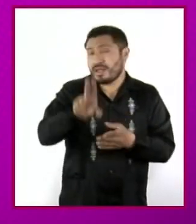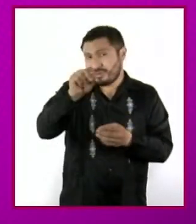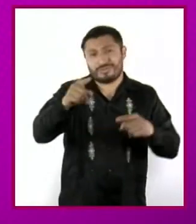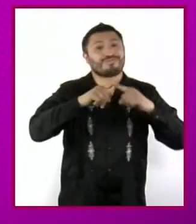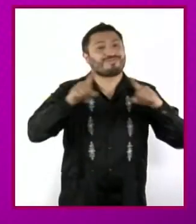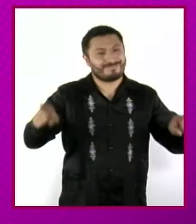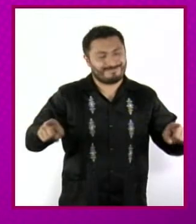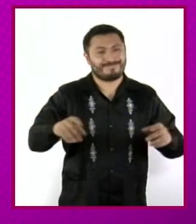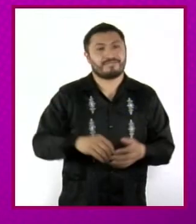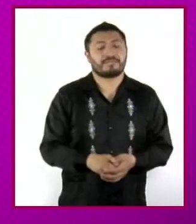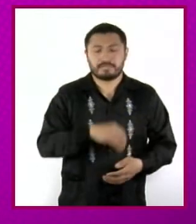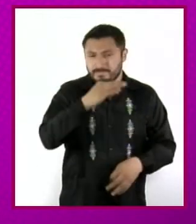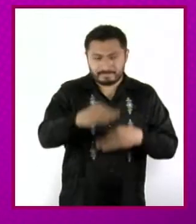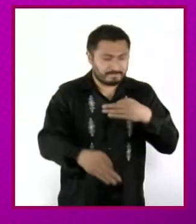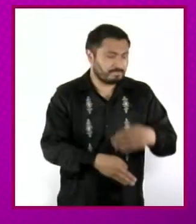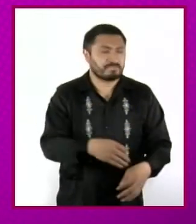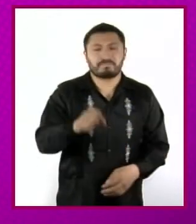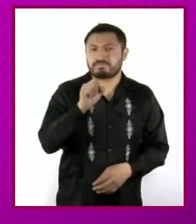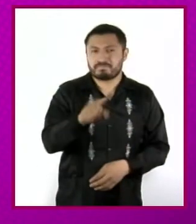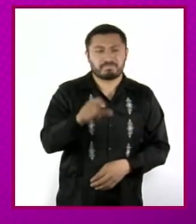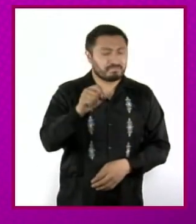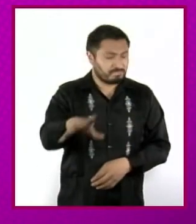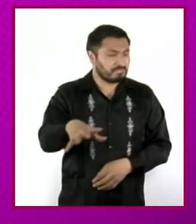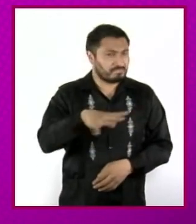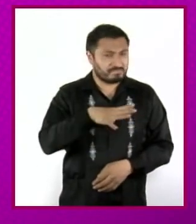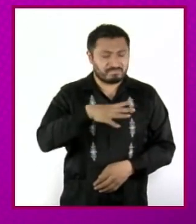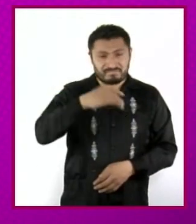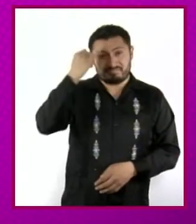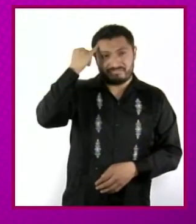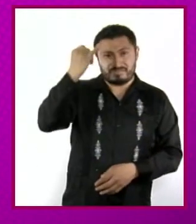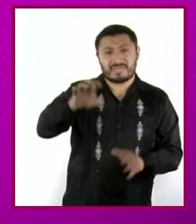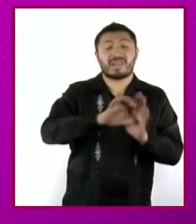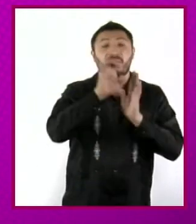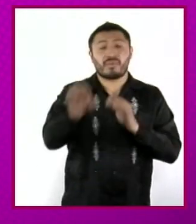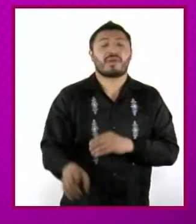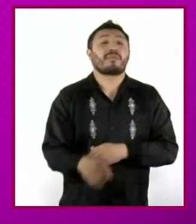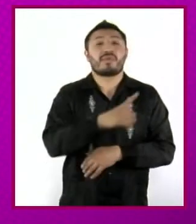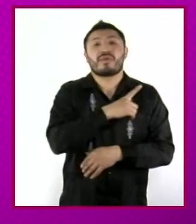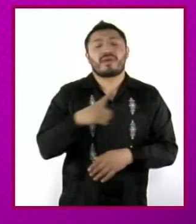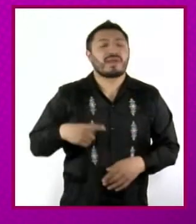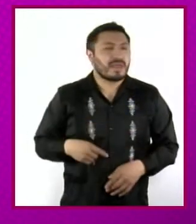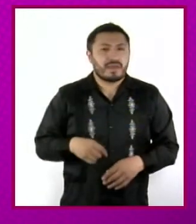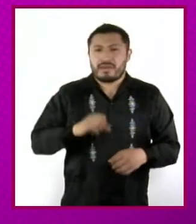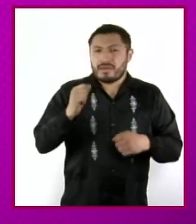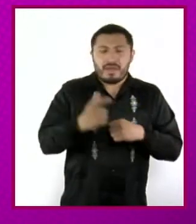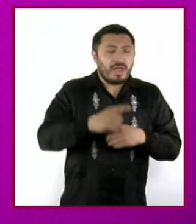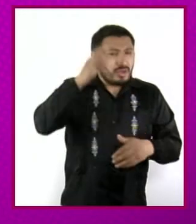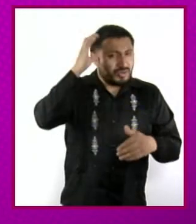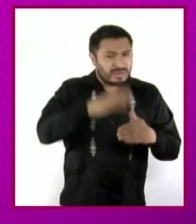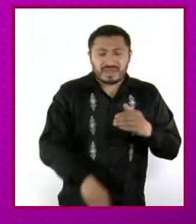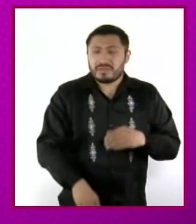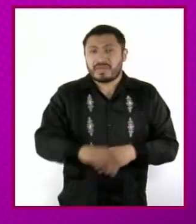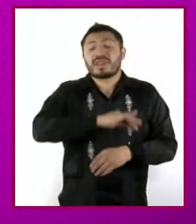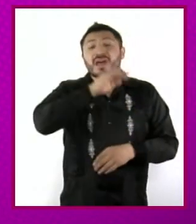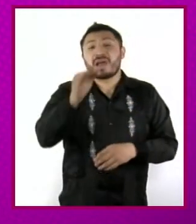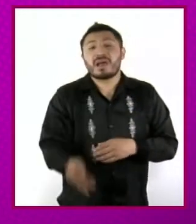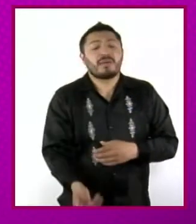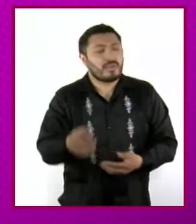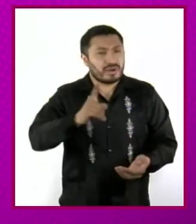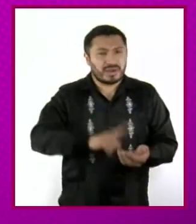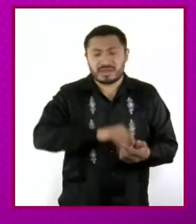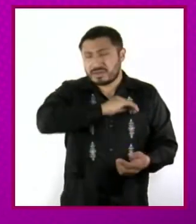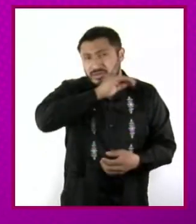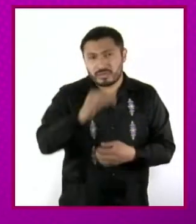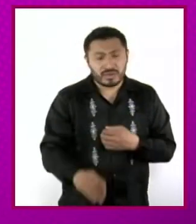Todos los rituales tienen ese toque. Se tiene que terminar una fase, tiene que morir una parte de